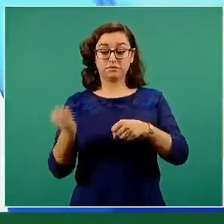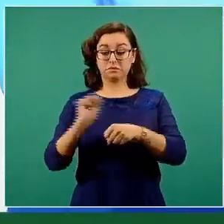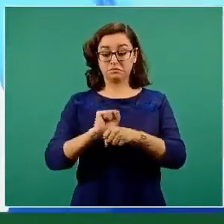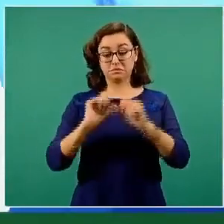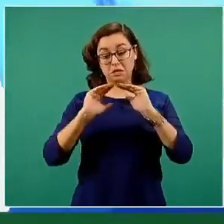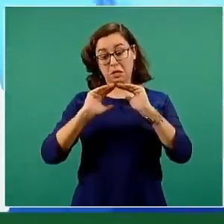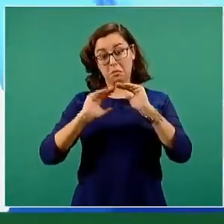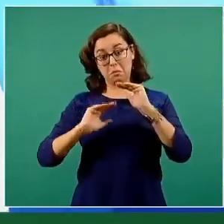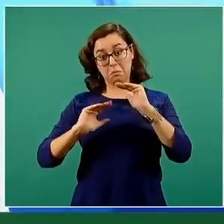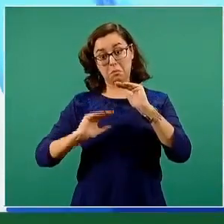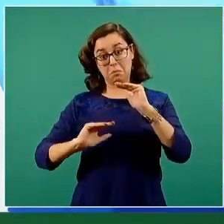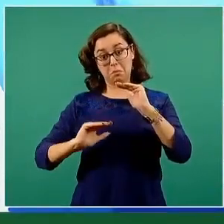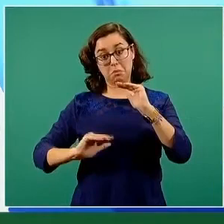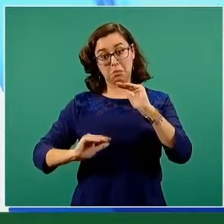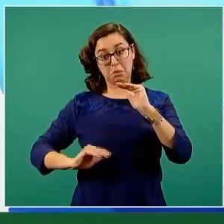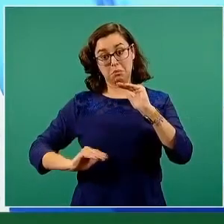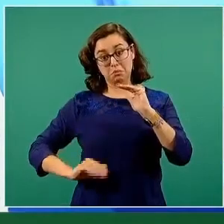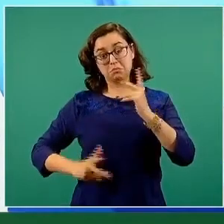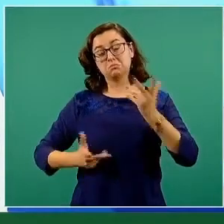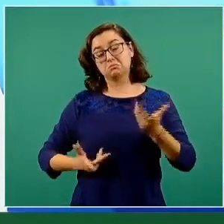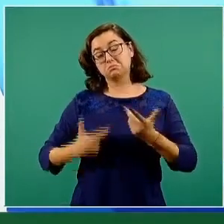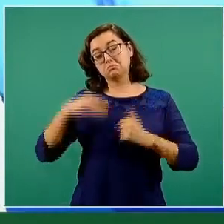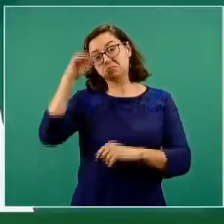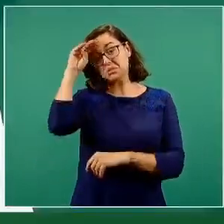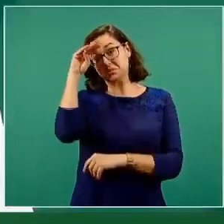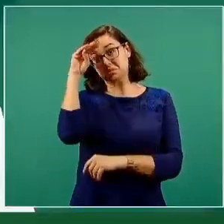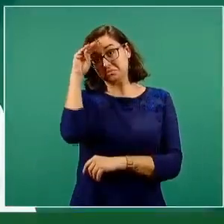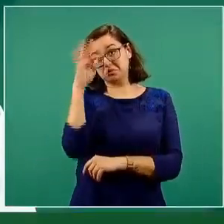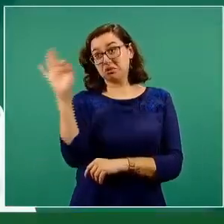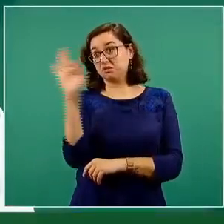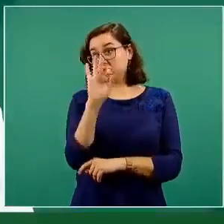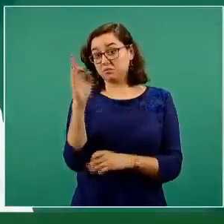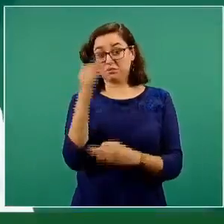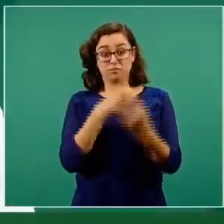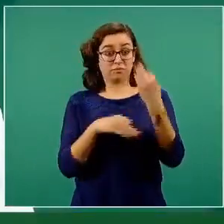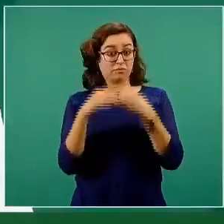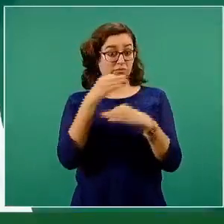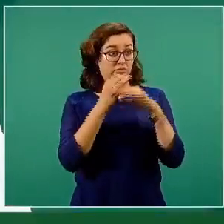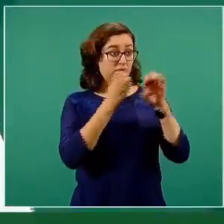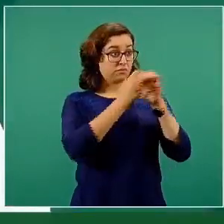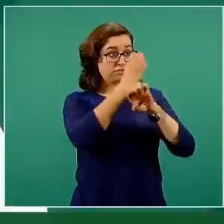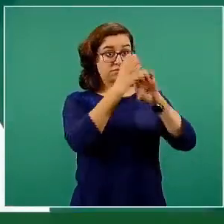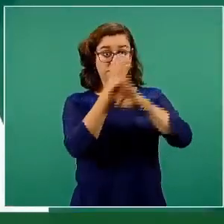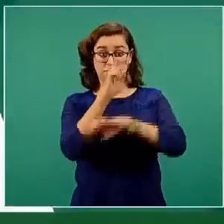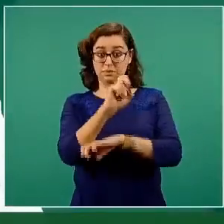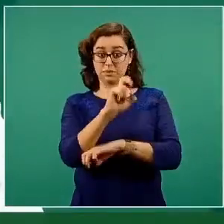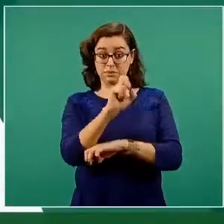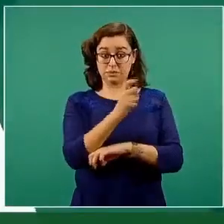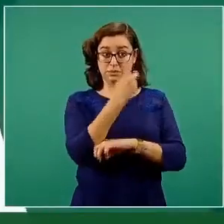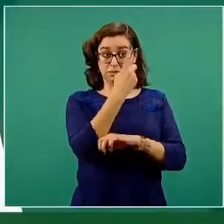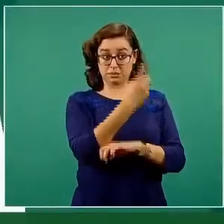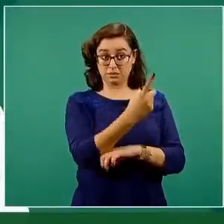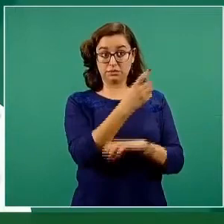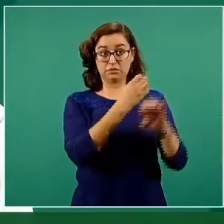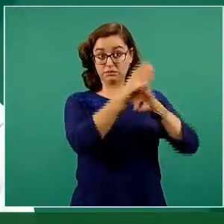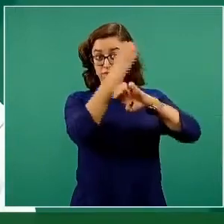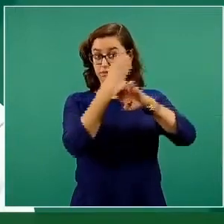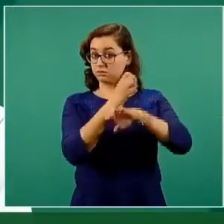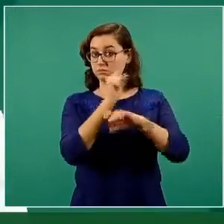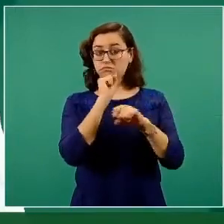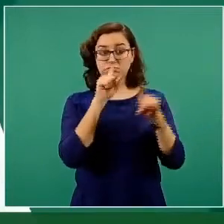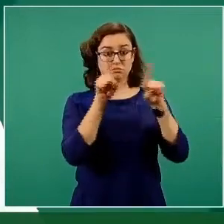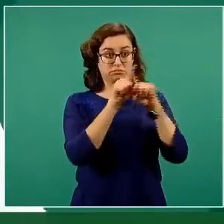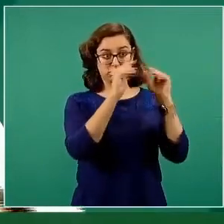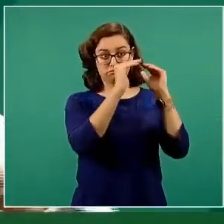pensar que en todas las entidades federativas, que en este momento 31 están también en una reducción